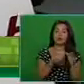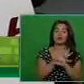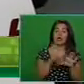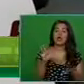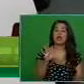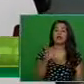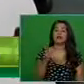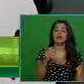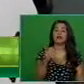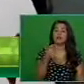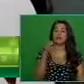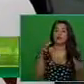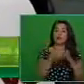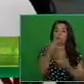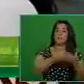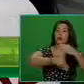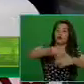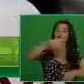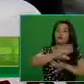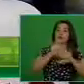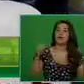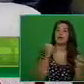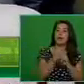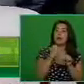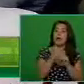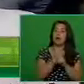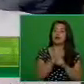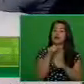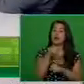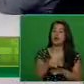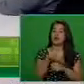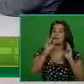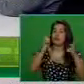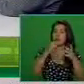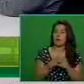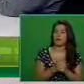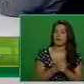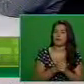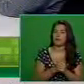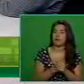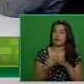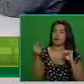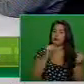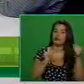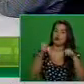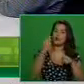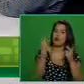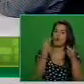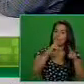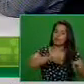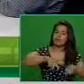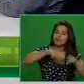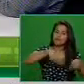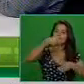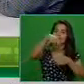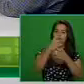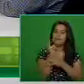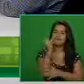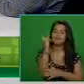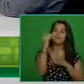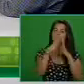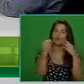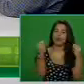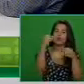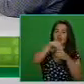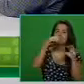Grupo Mercosur tiene 10 años trabajando este concepto, ¿no? Y en estos países se ha dado un